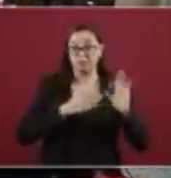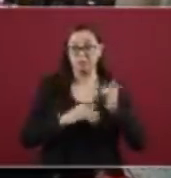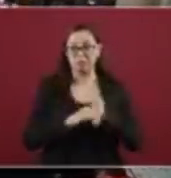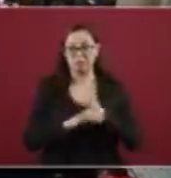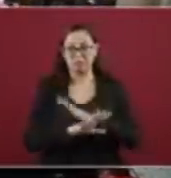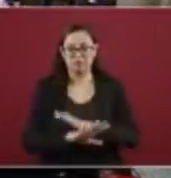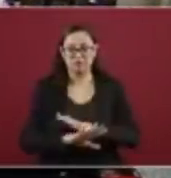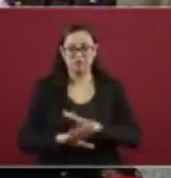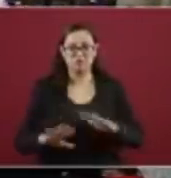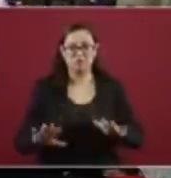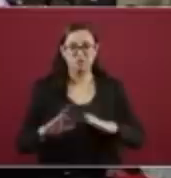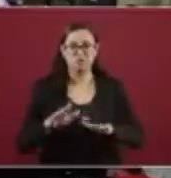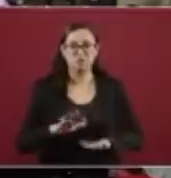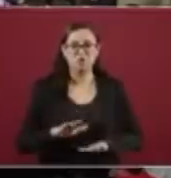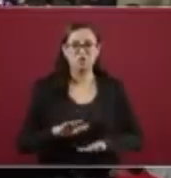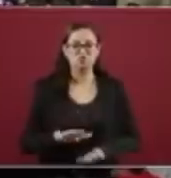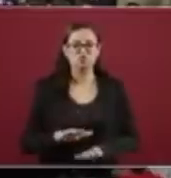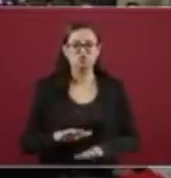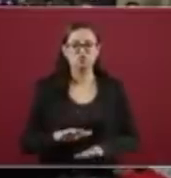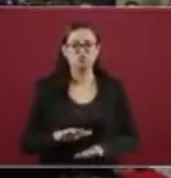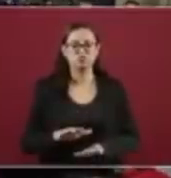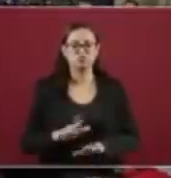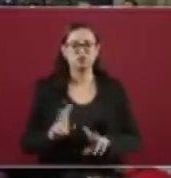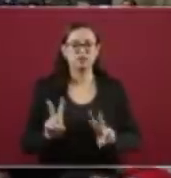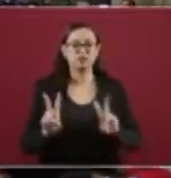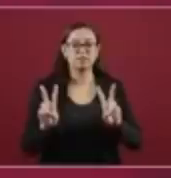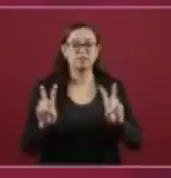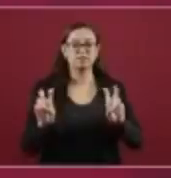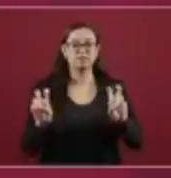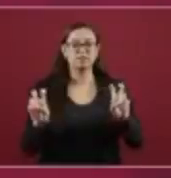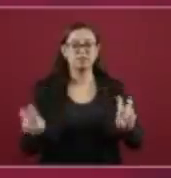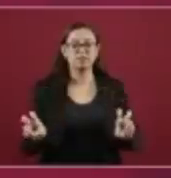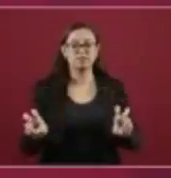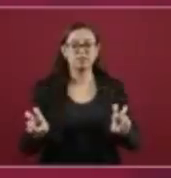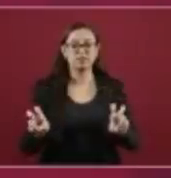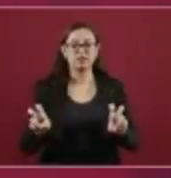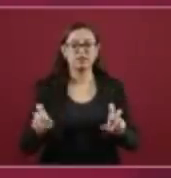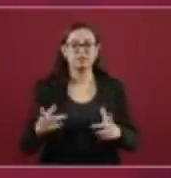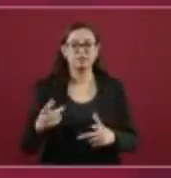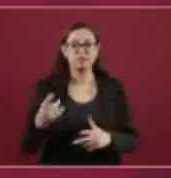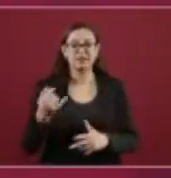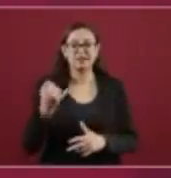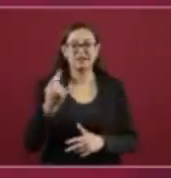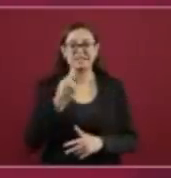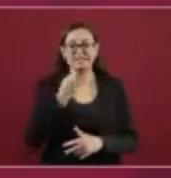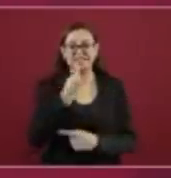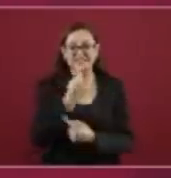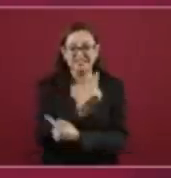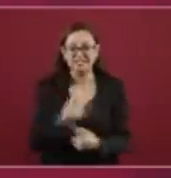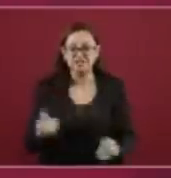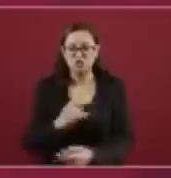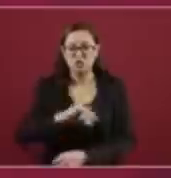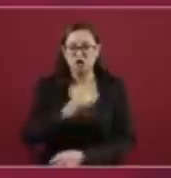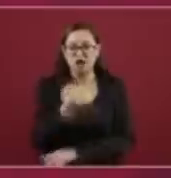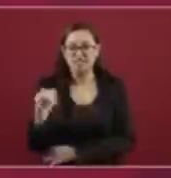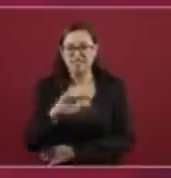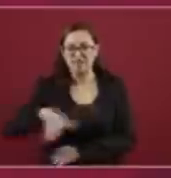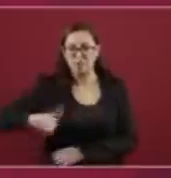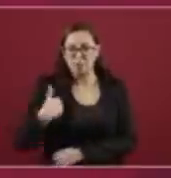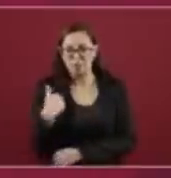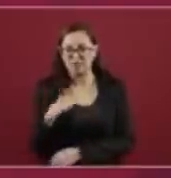informarles sobre la situación de las estancias infantiles.